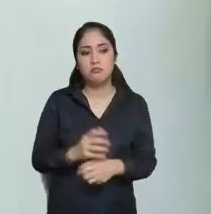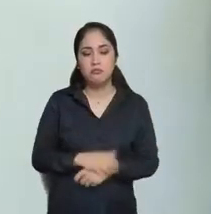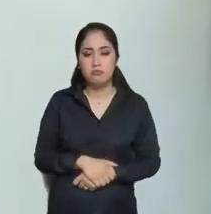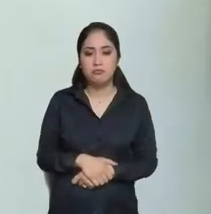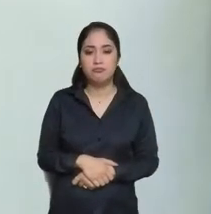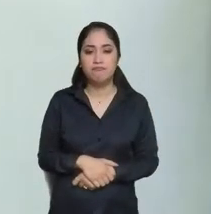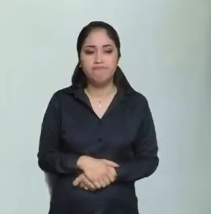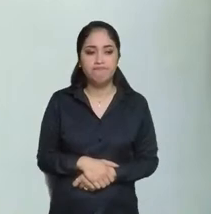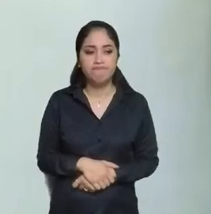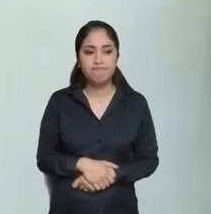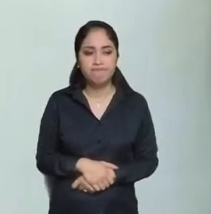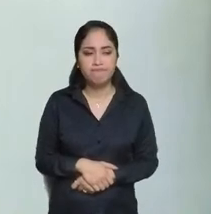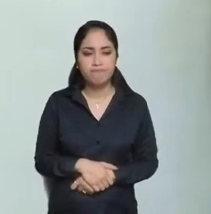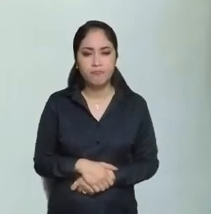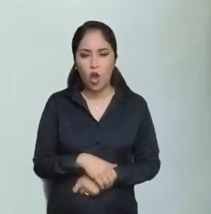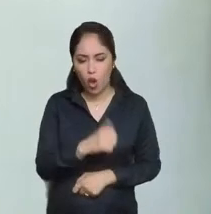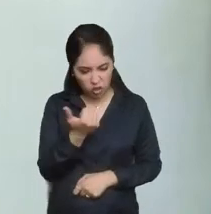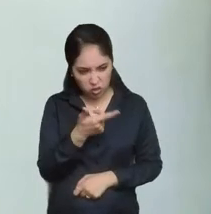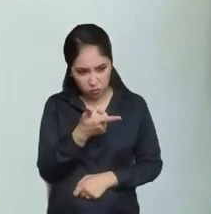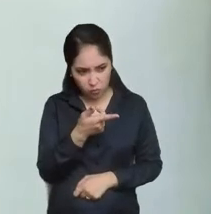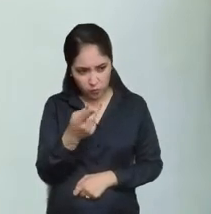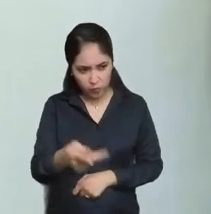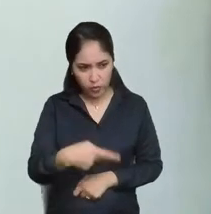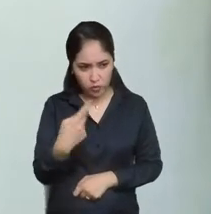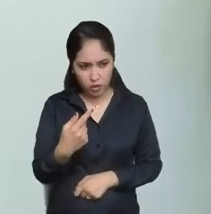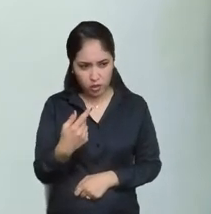¿Qué otra cosa me preguntó?